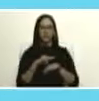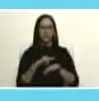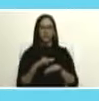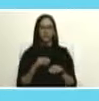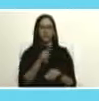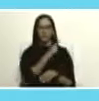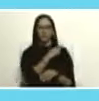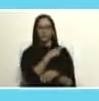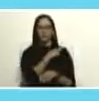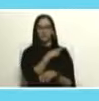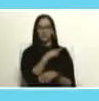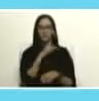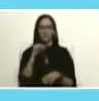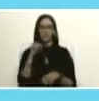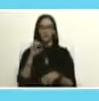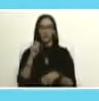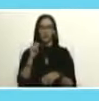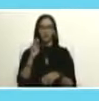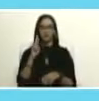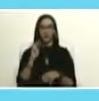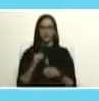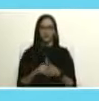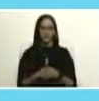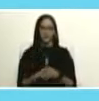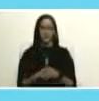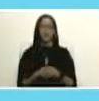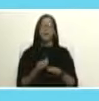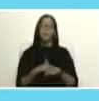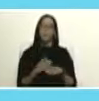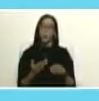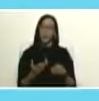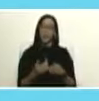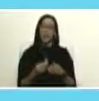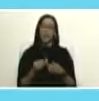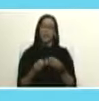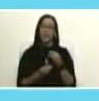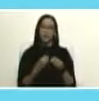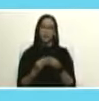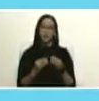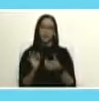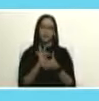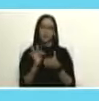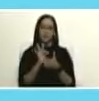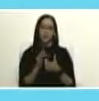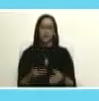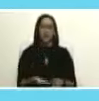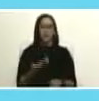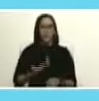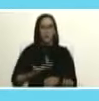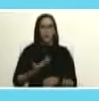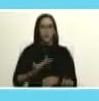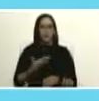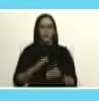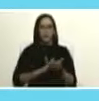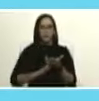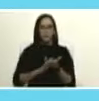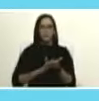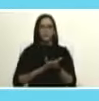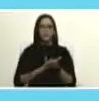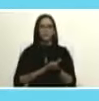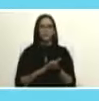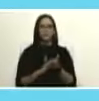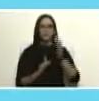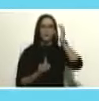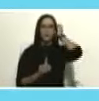en jefe Néstor Reverol Torres, porque él jugó un papel fundamental para recuperar esta